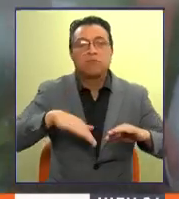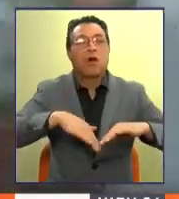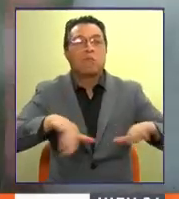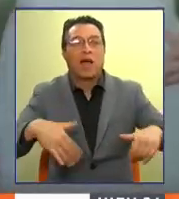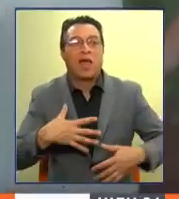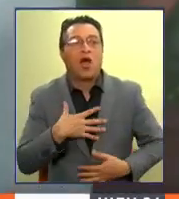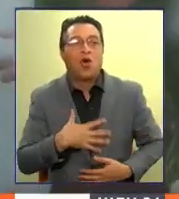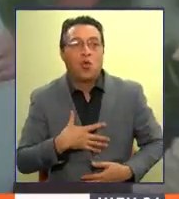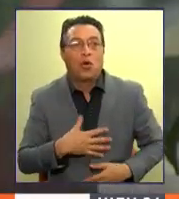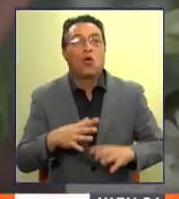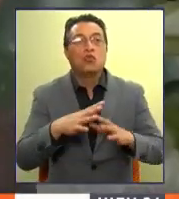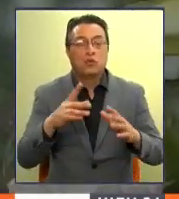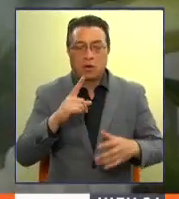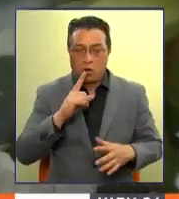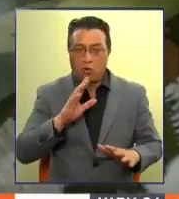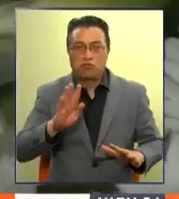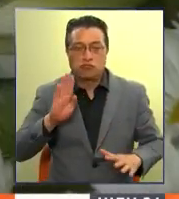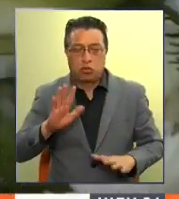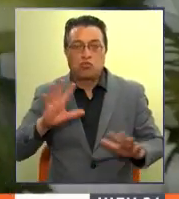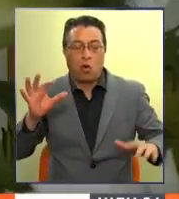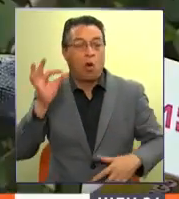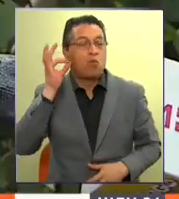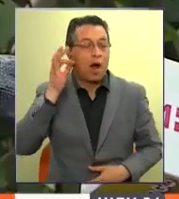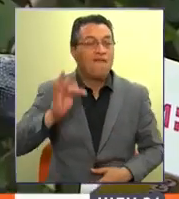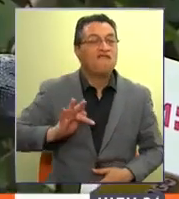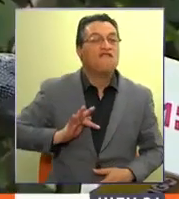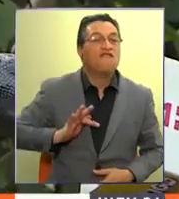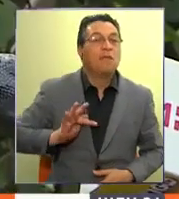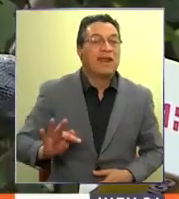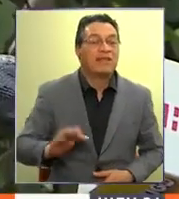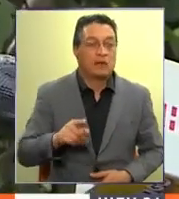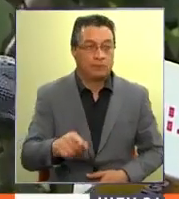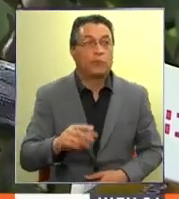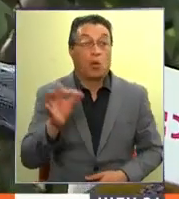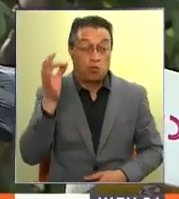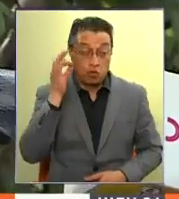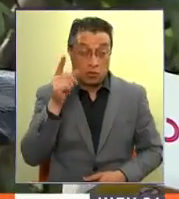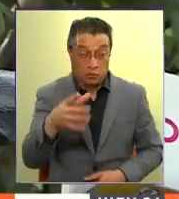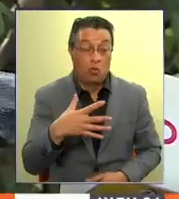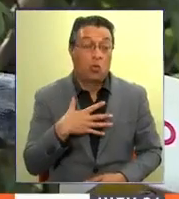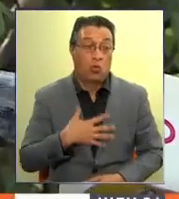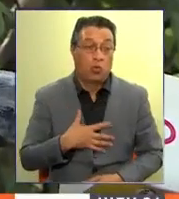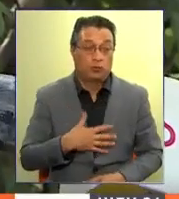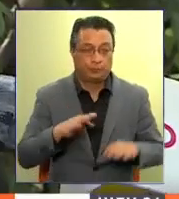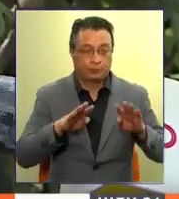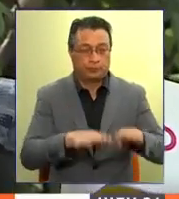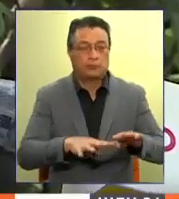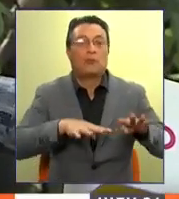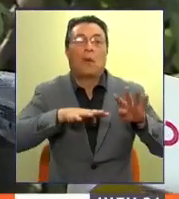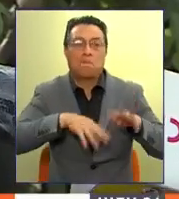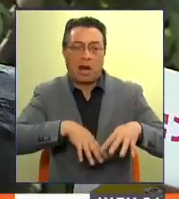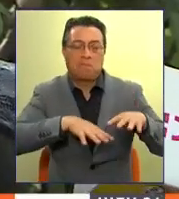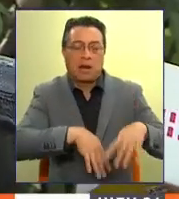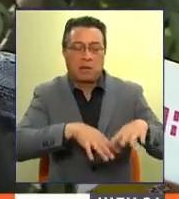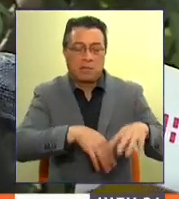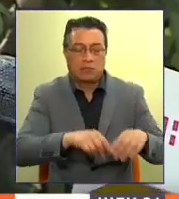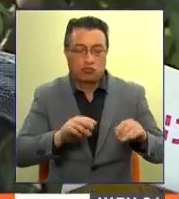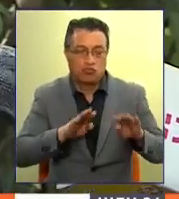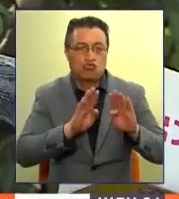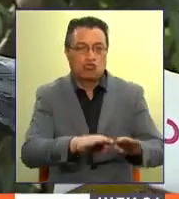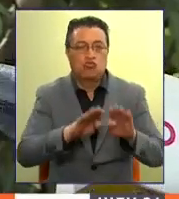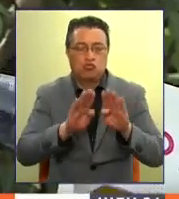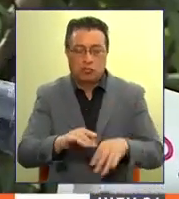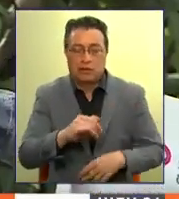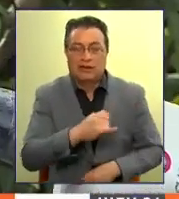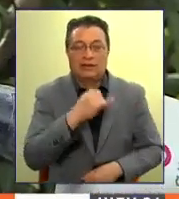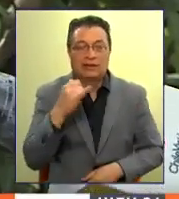además muy comprometida con la causa feminista. Era la que le gustaba andar marchando por, no sé,